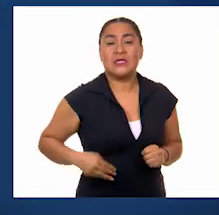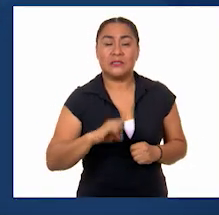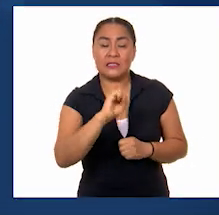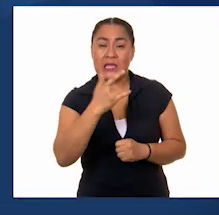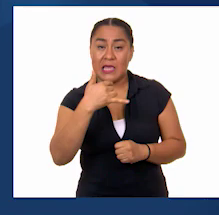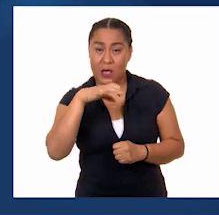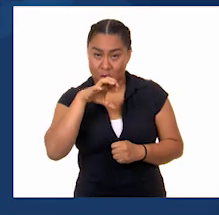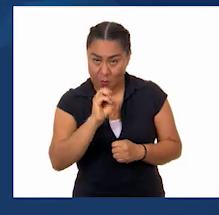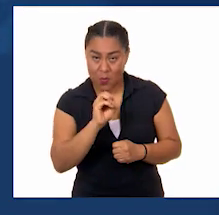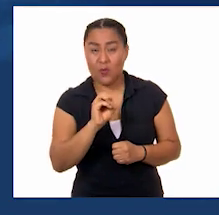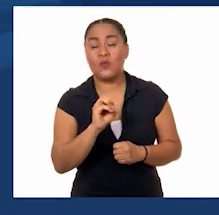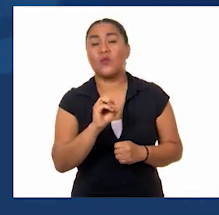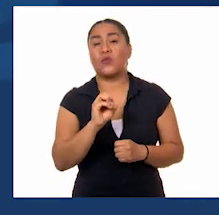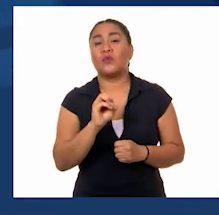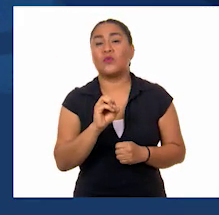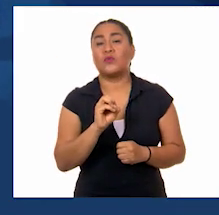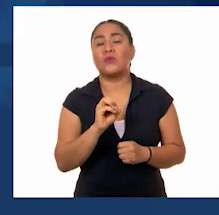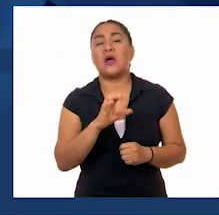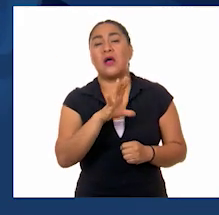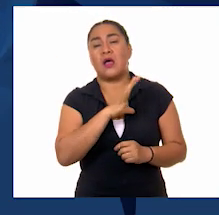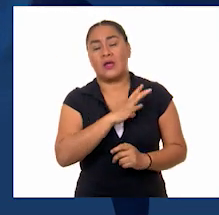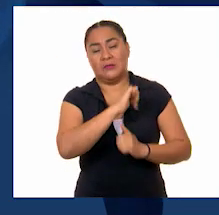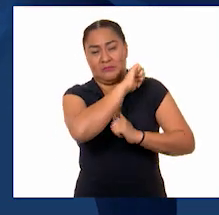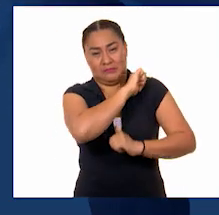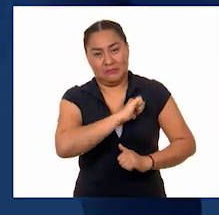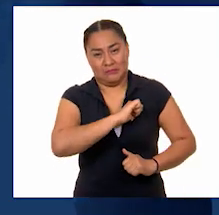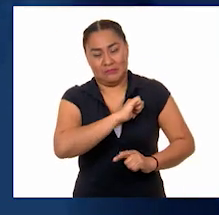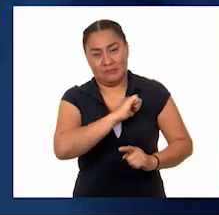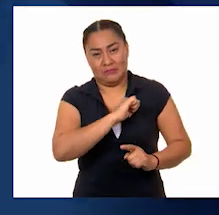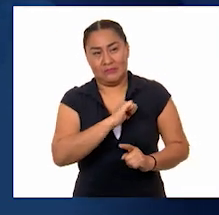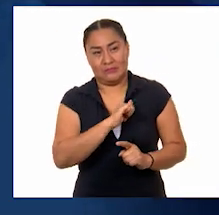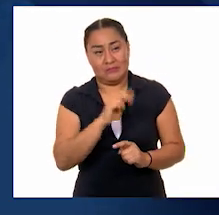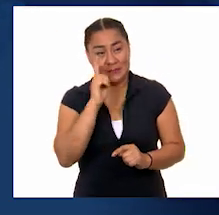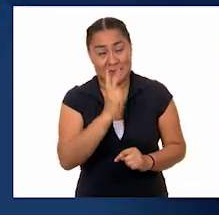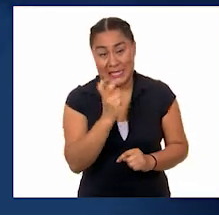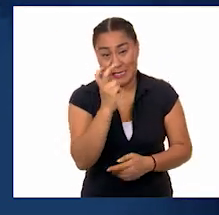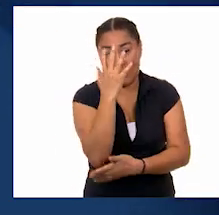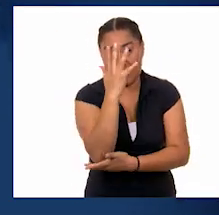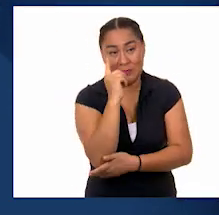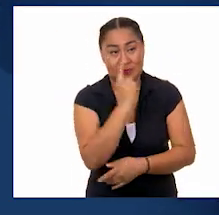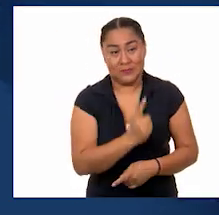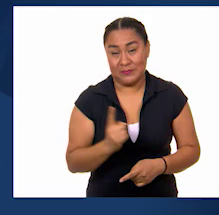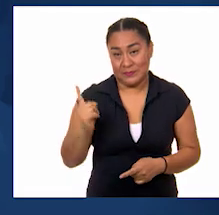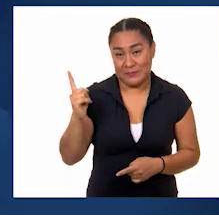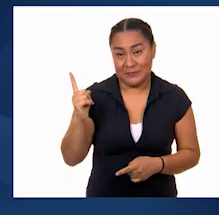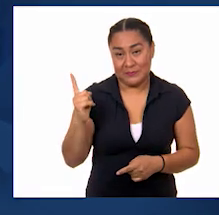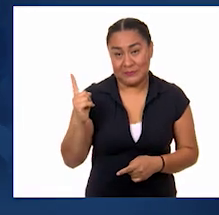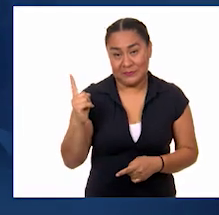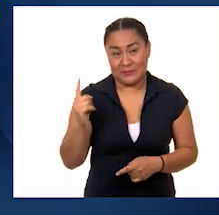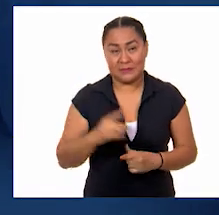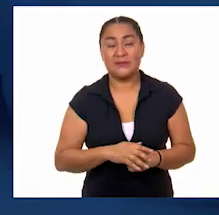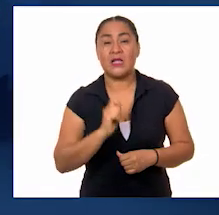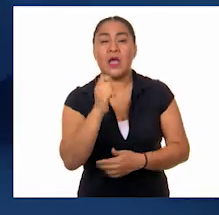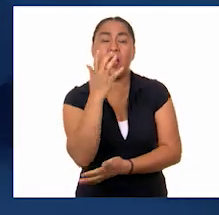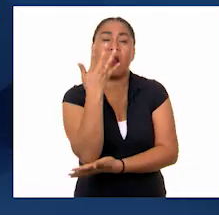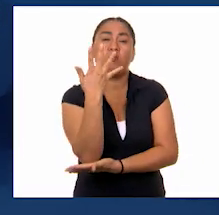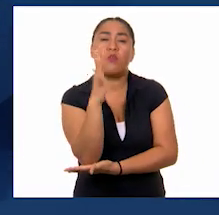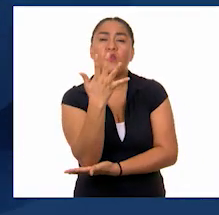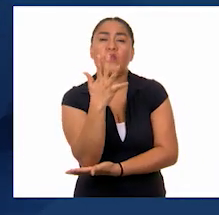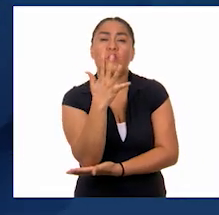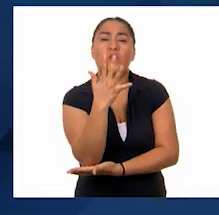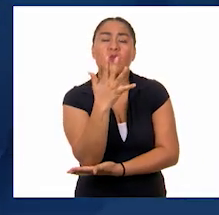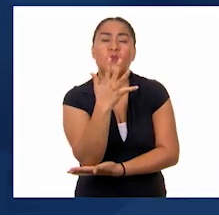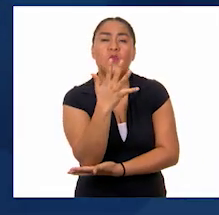el caudillo. Ese es el caudillo, mija. Ese es el caudillo, el árbol,